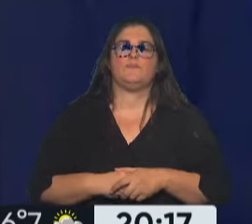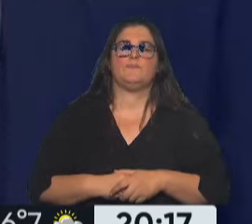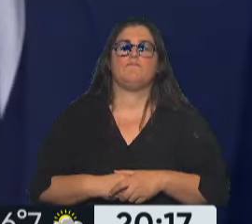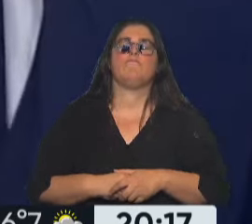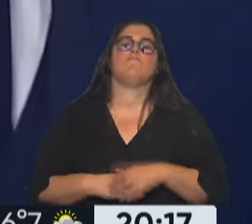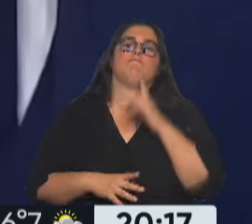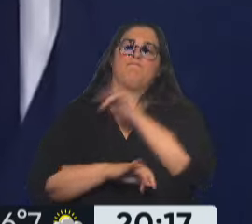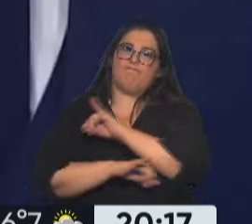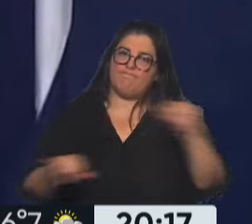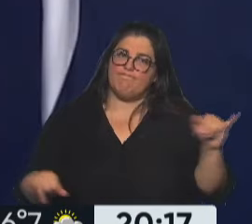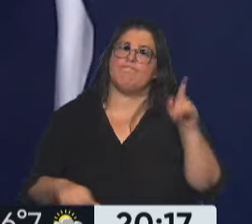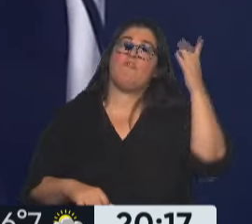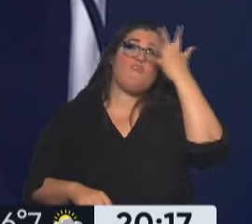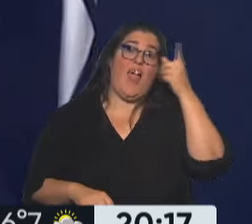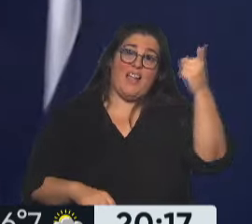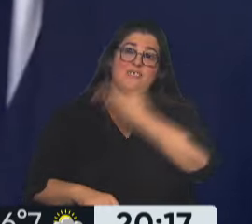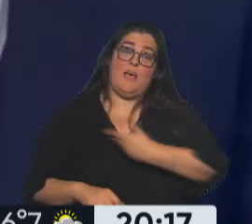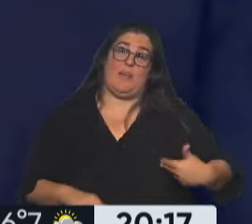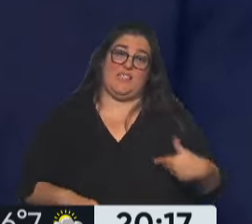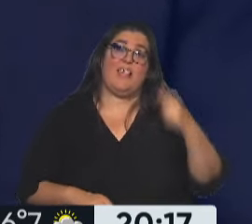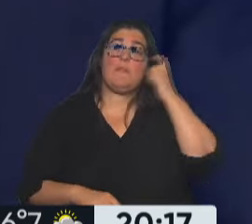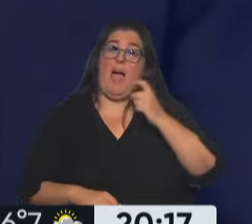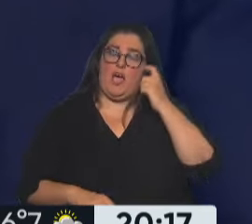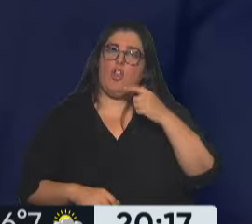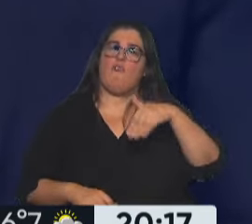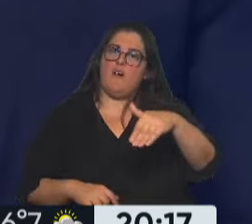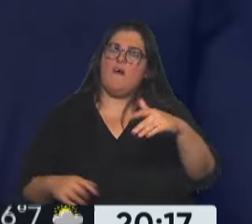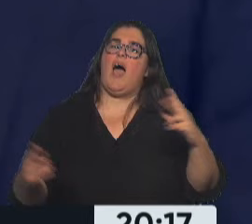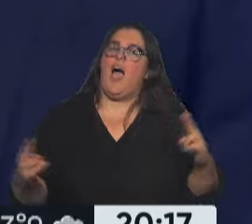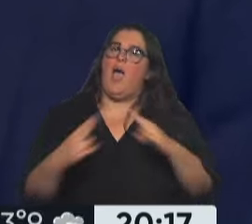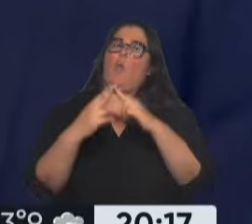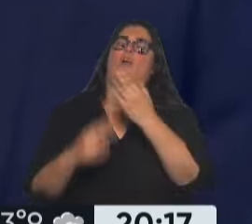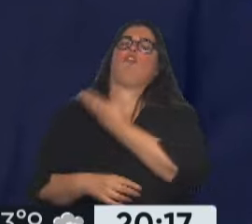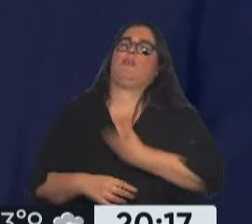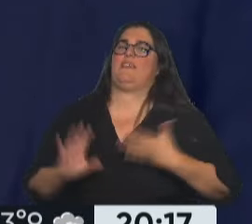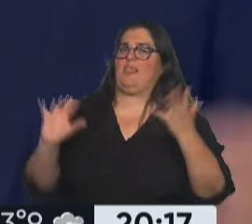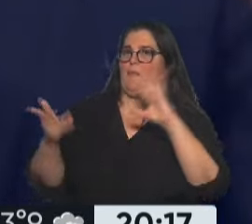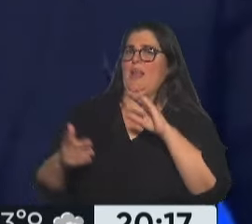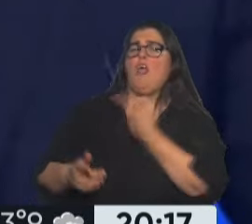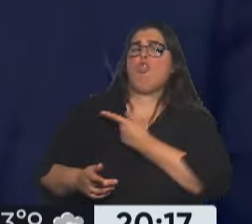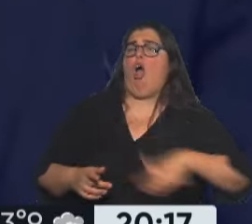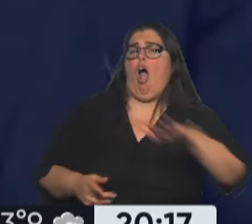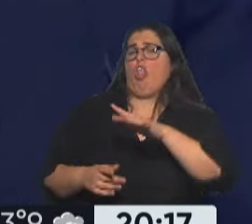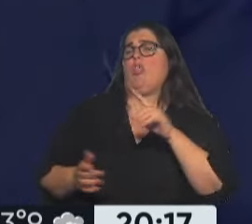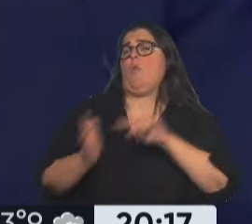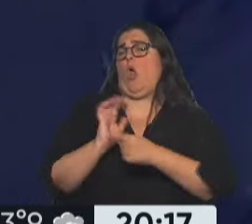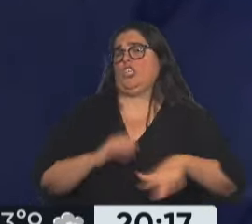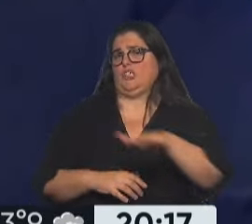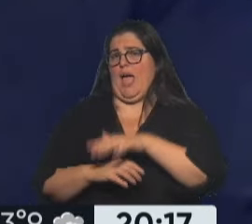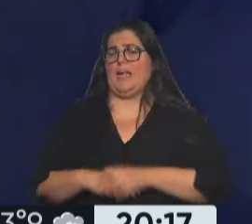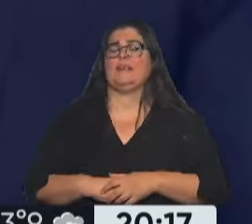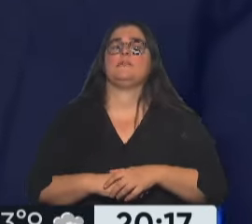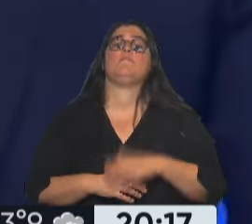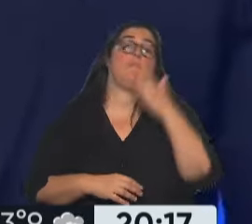Adelantamos que el presidente de Francia, Emmanuel Macron, mantendrá un encuentro con el presidente Javier Milei en Buenos Aires, en la previa a